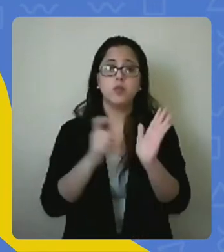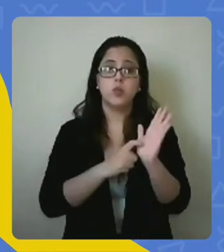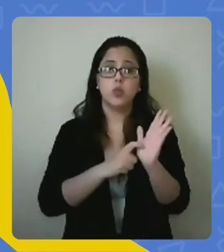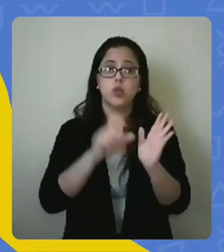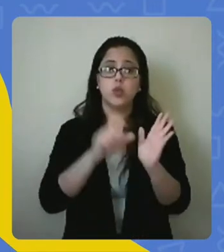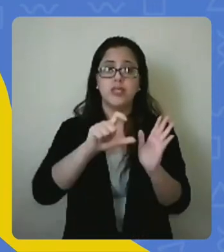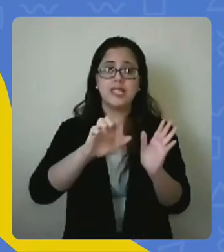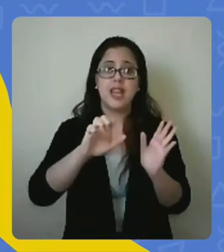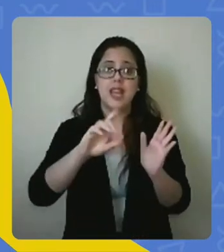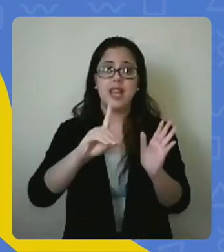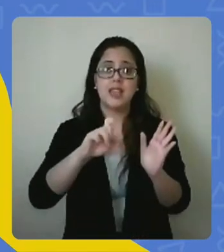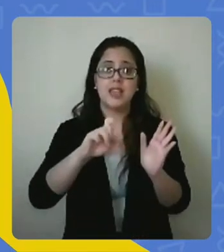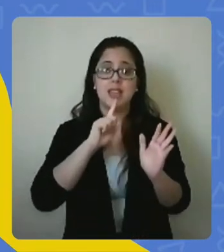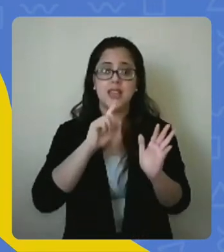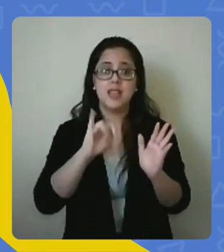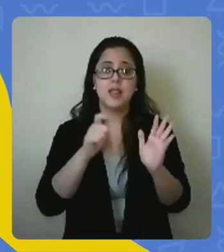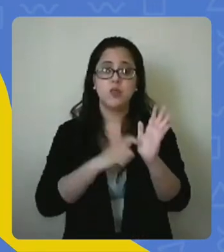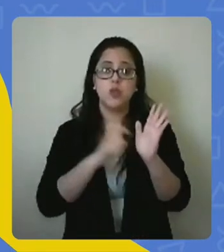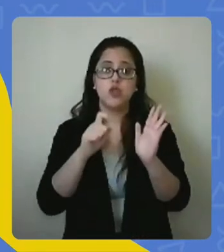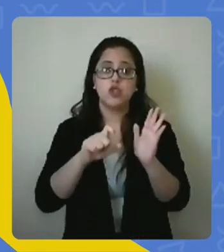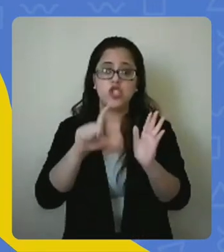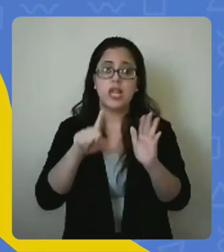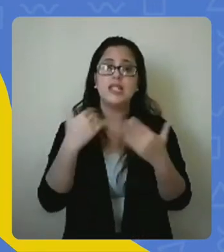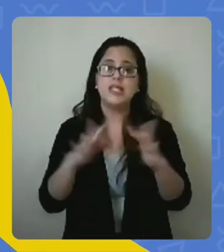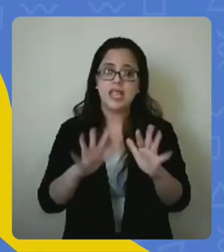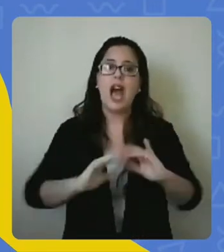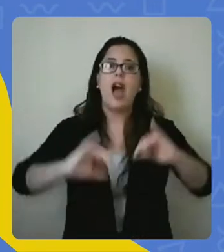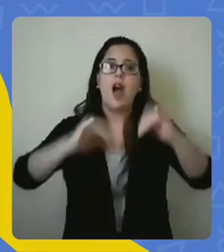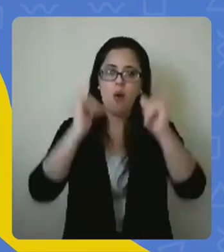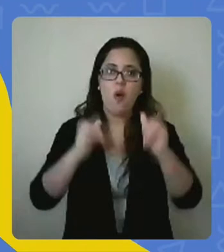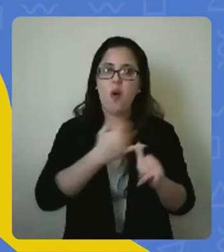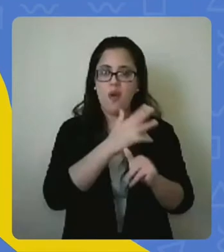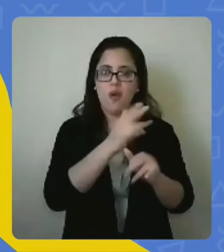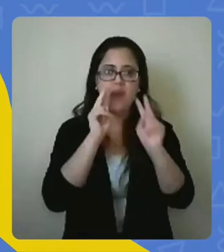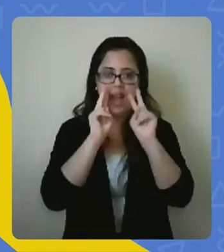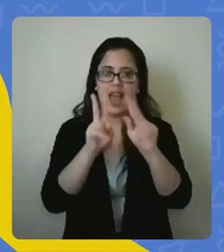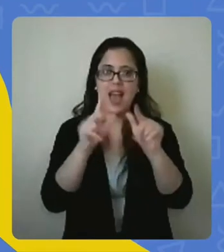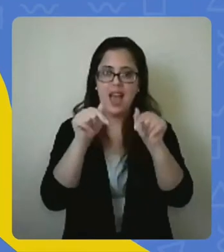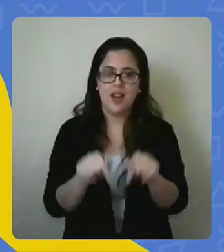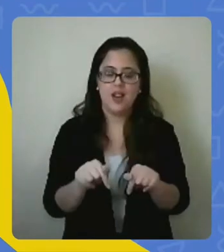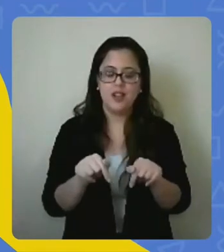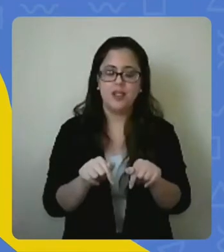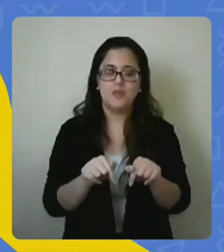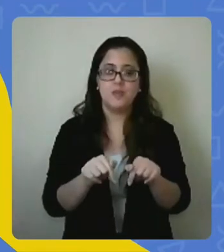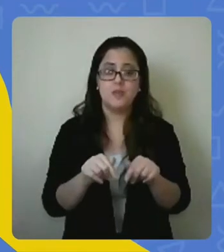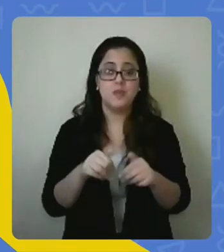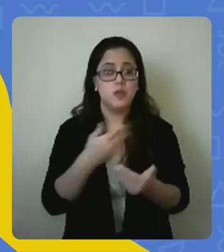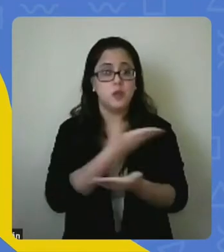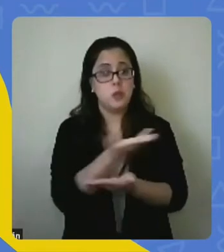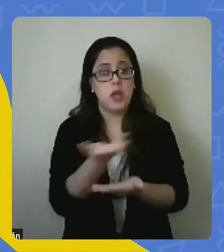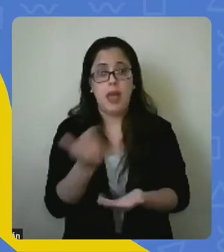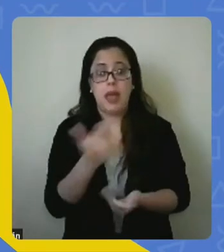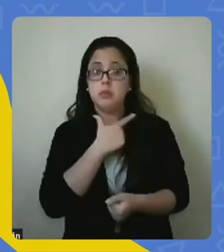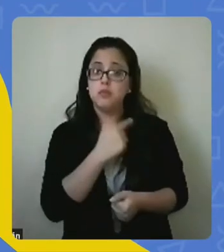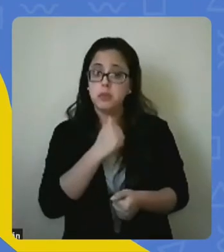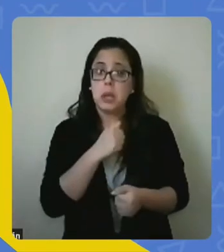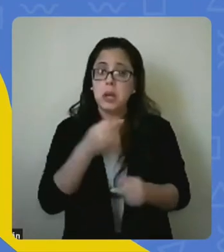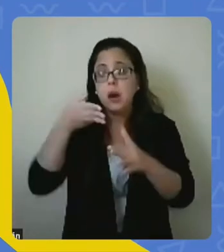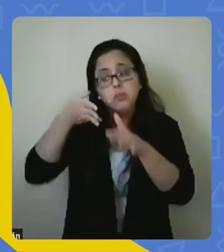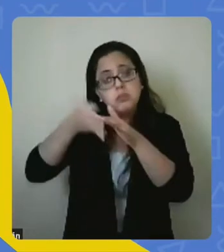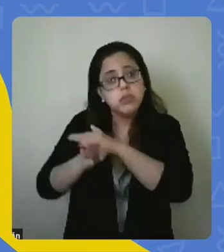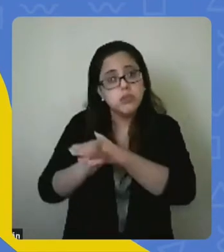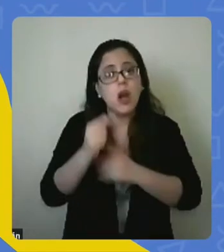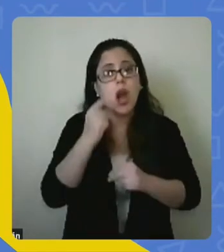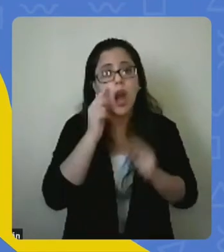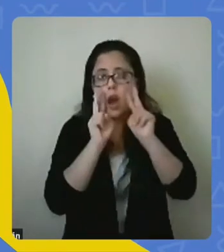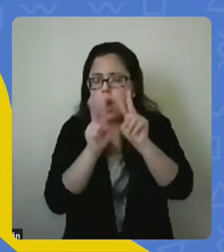www.cdti.cl ya están disponibles los juegos que van a conocer ahora. Así que si quieren ingresar, si quieren conocer un poco